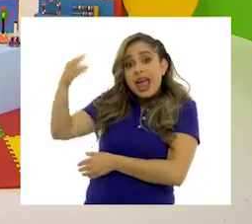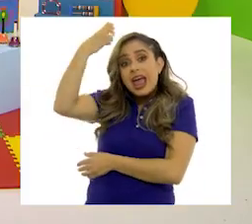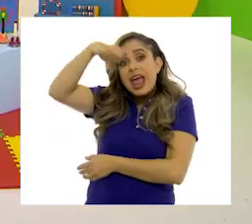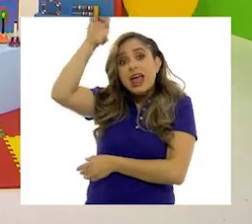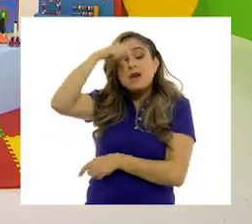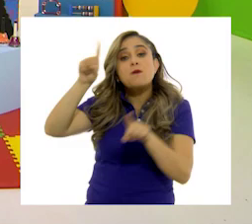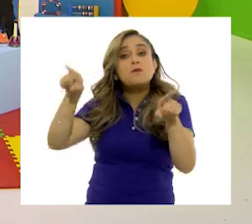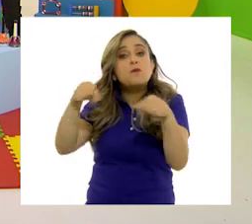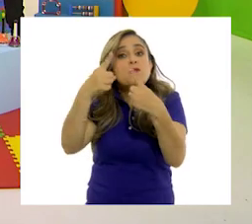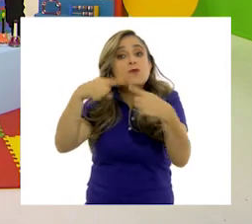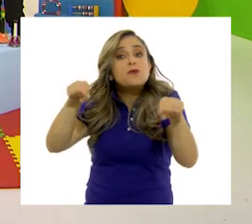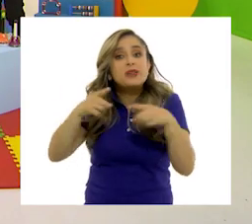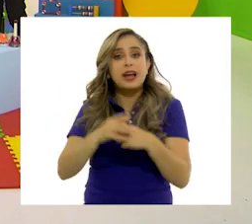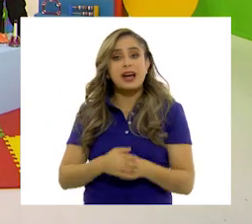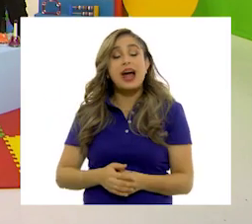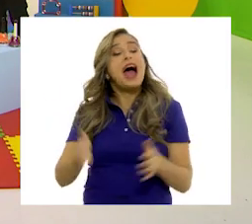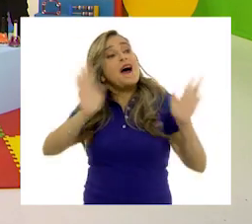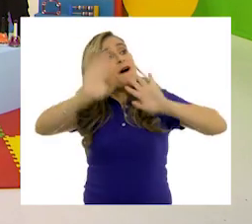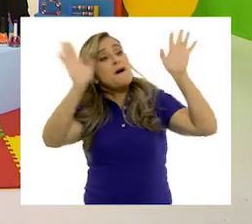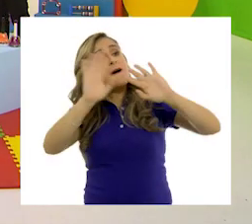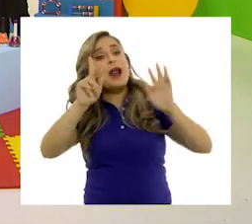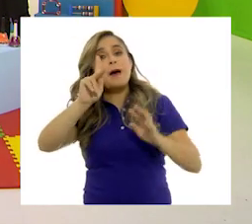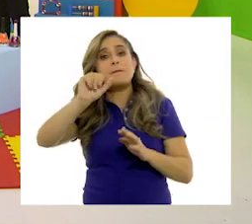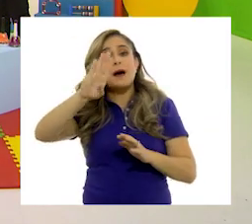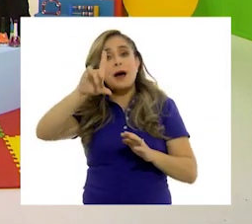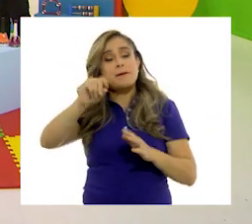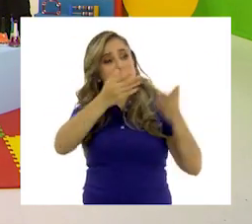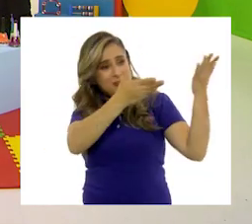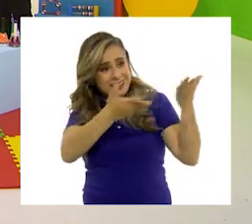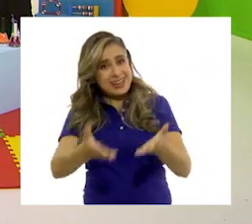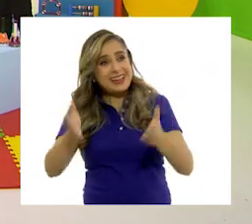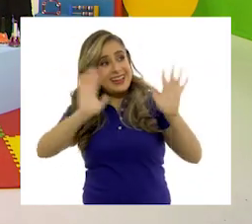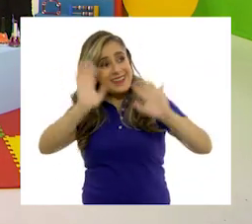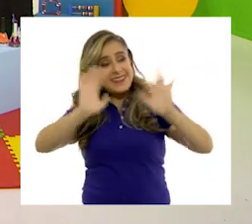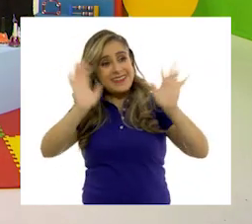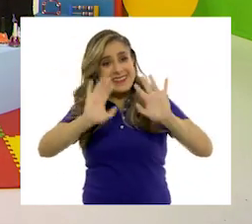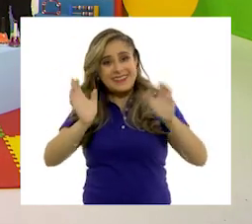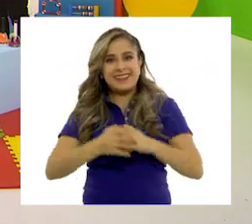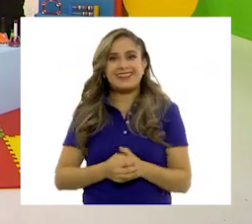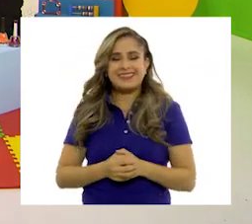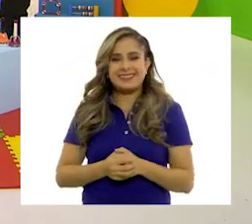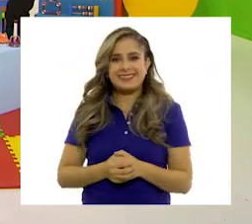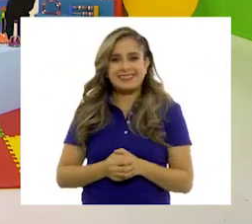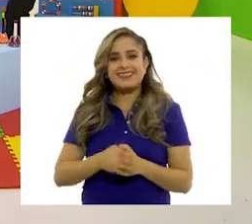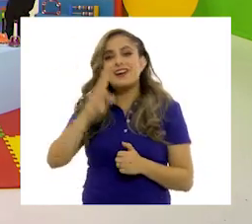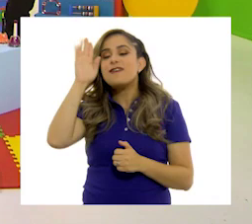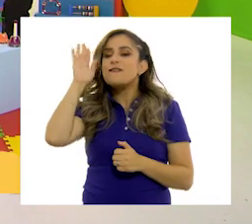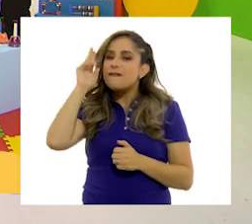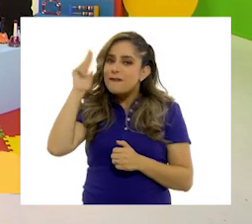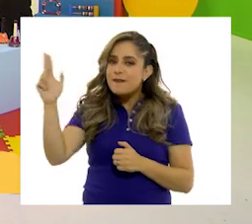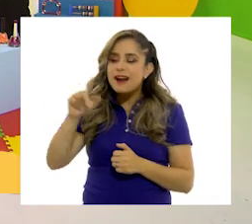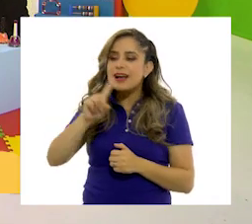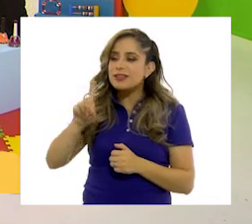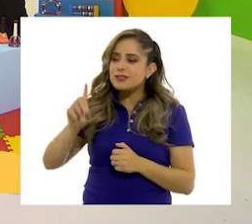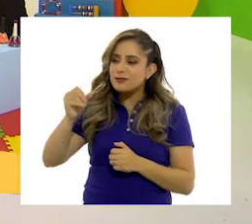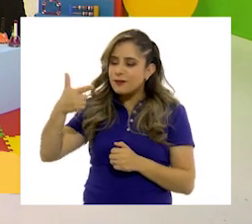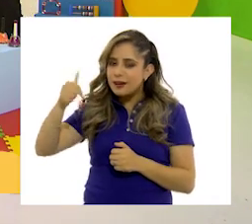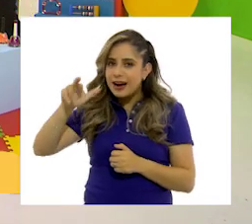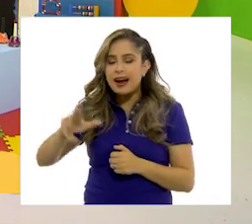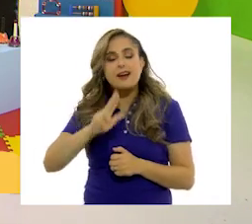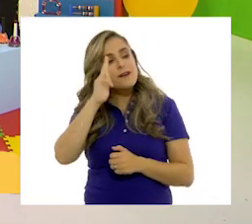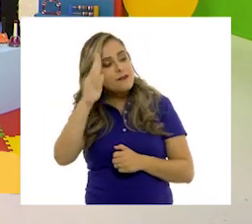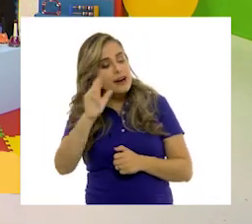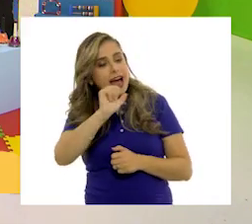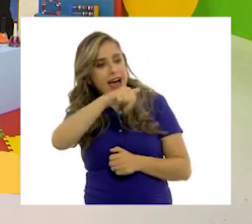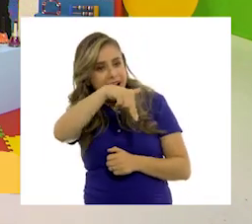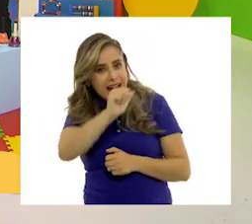Sí, Pablo, bienvenido. Entra, Pablo, hola. Hola Sojar, hola Ana, me da mucho